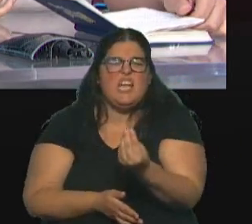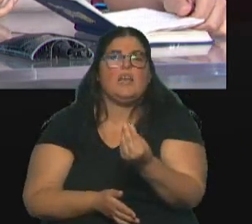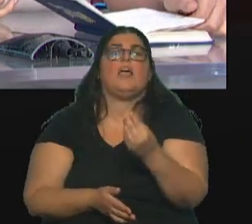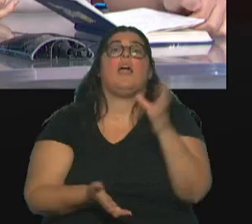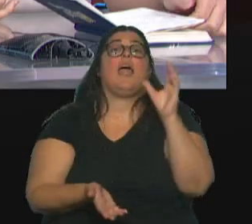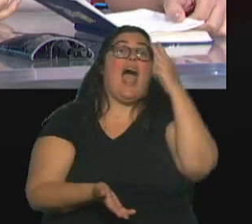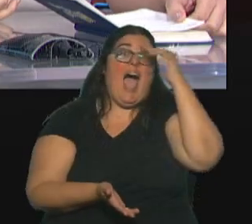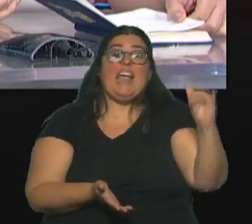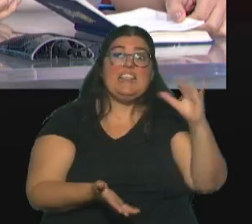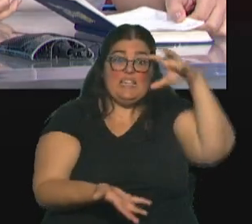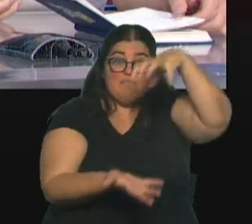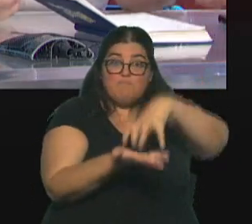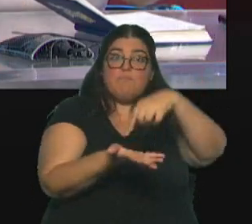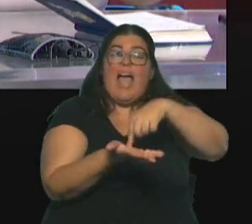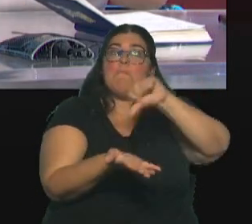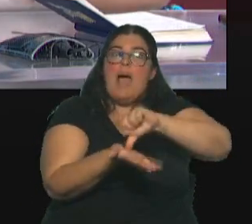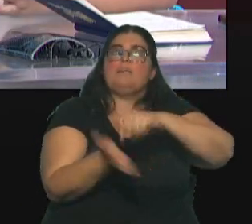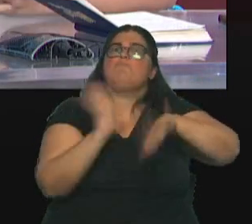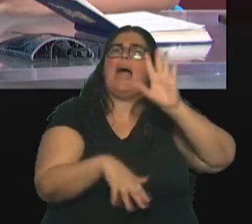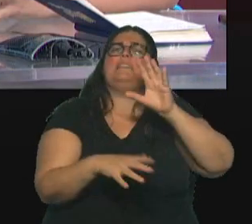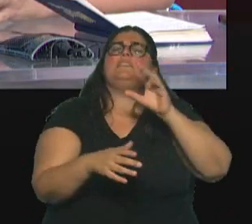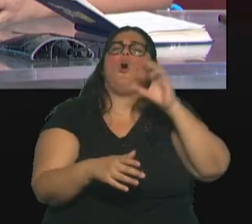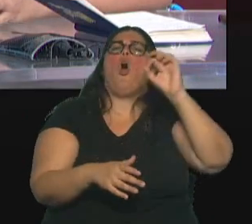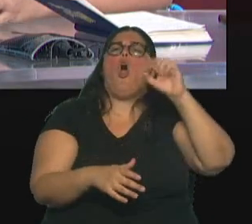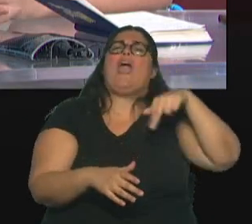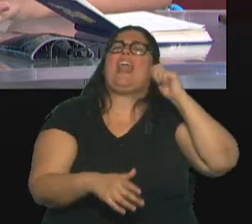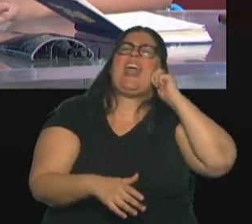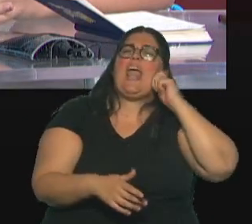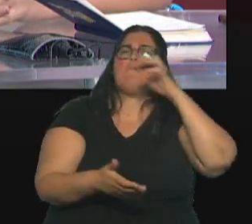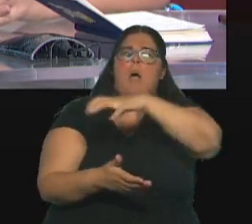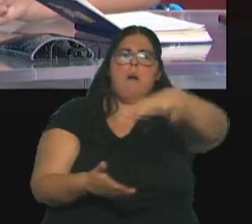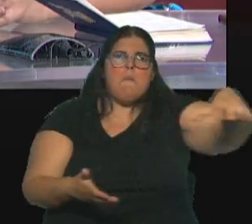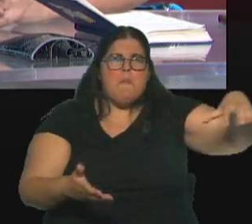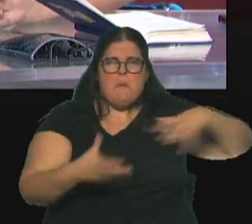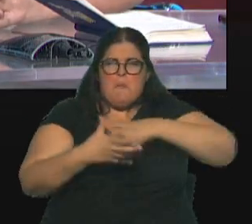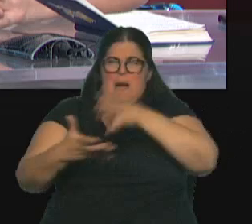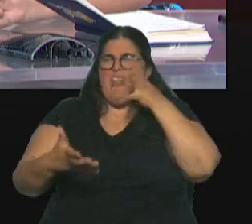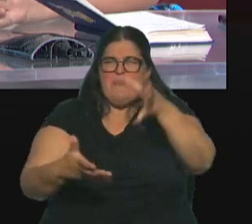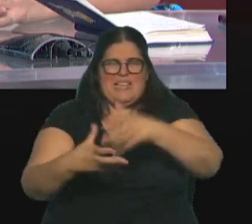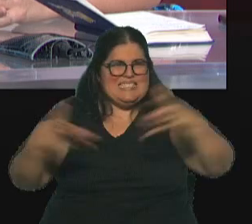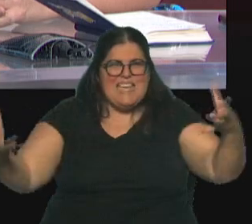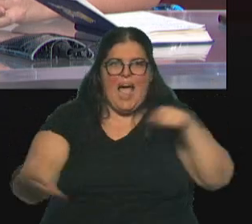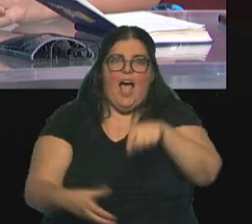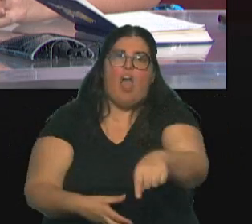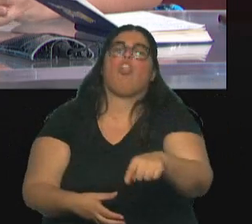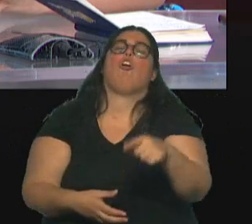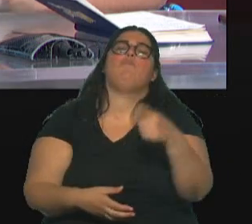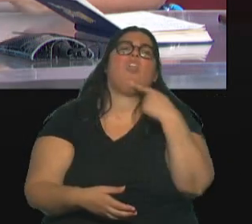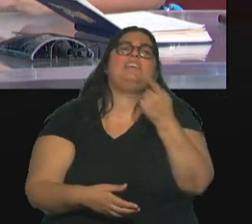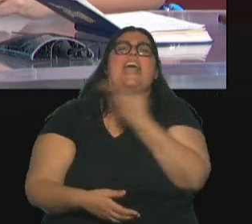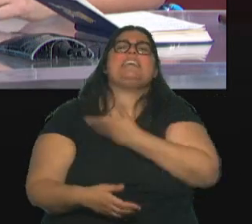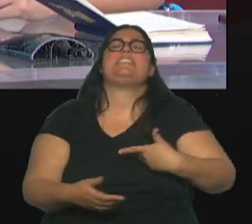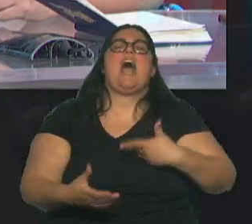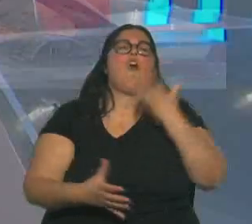en territorio. Y de hecho, cuando hablamos de Haití muchas veces se habla de un Estado fallido, porque justamente lo que ha pasado,